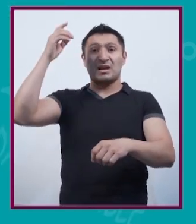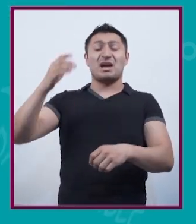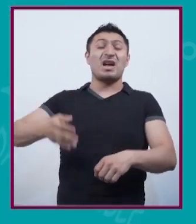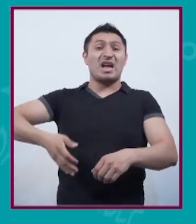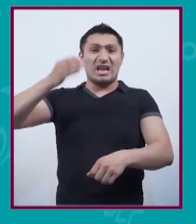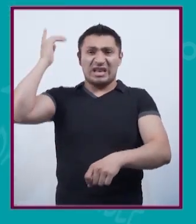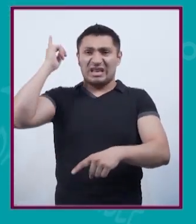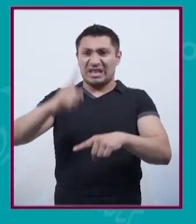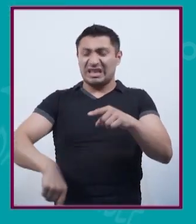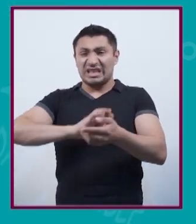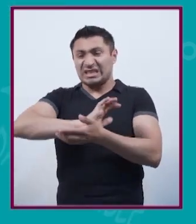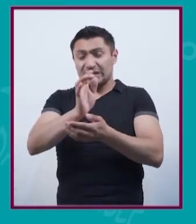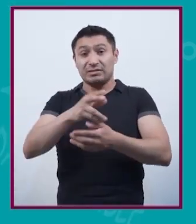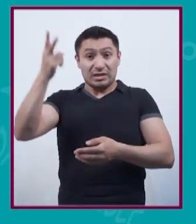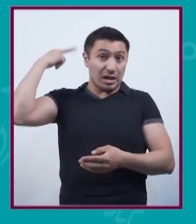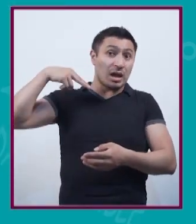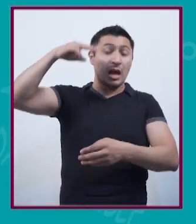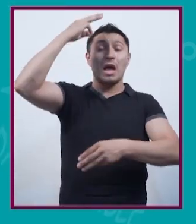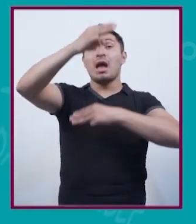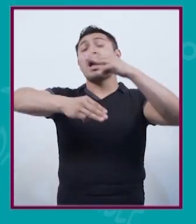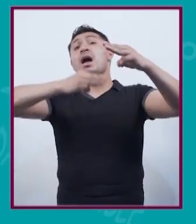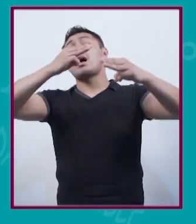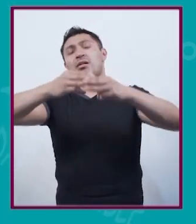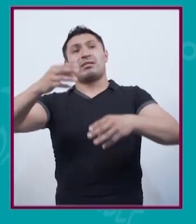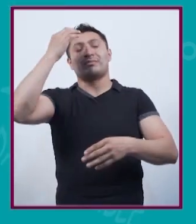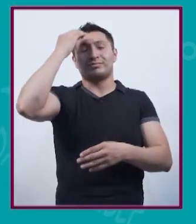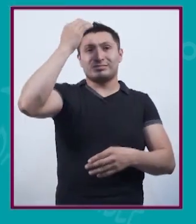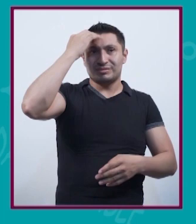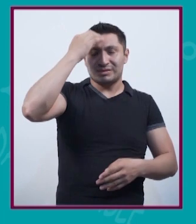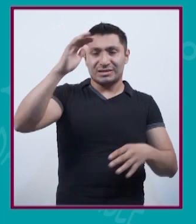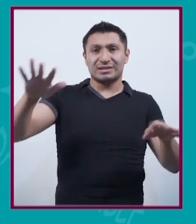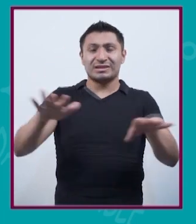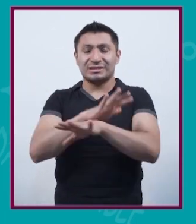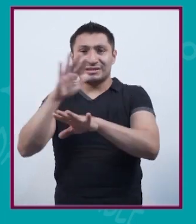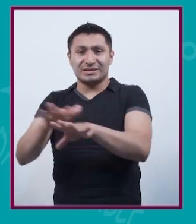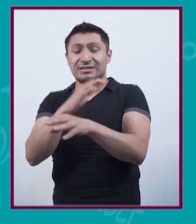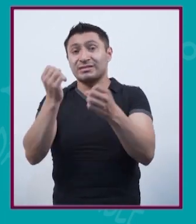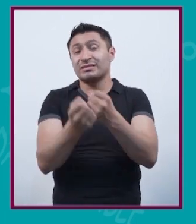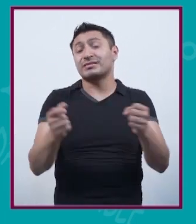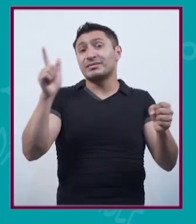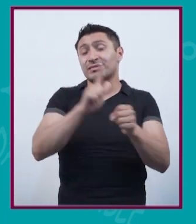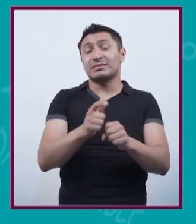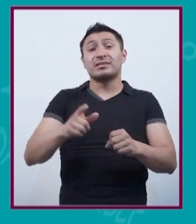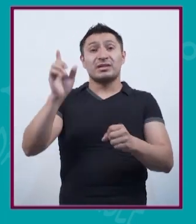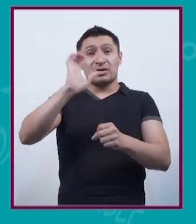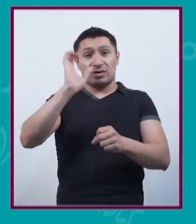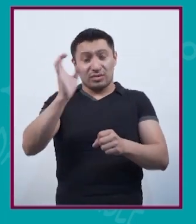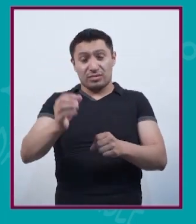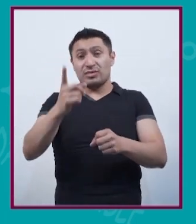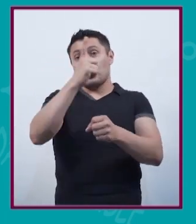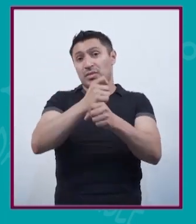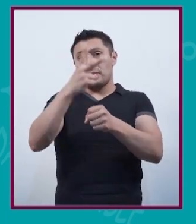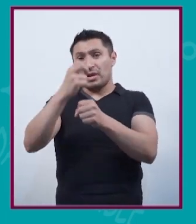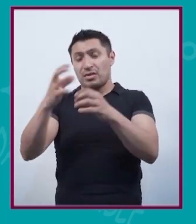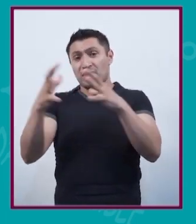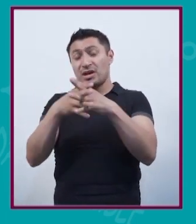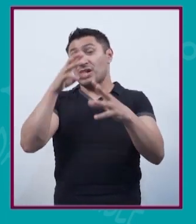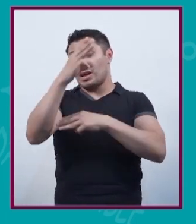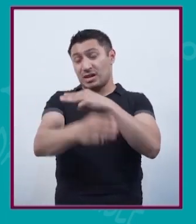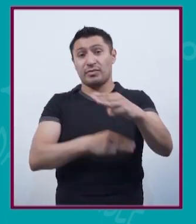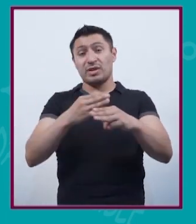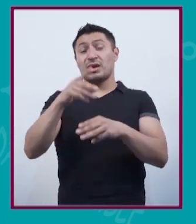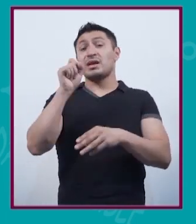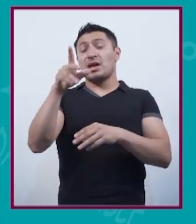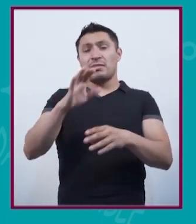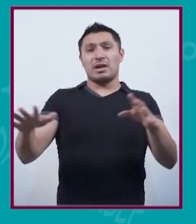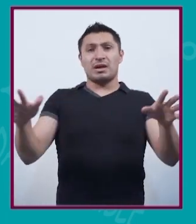como lo demuestra su condena al fascismo. Sus viajes por el mundo le permitieron vivir de cerca las transformaciones sociales